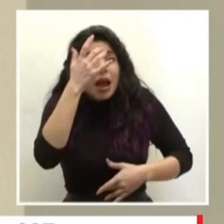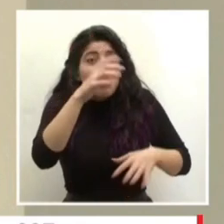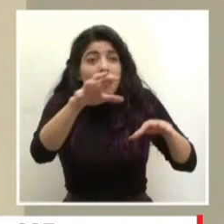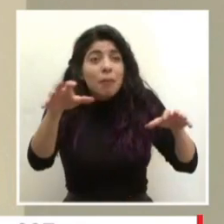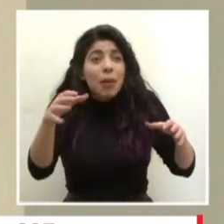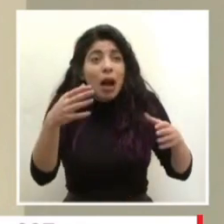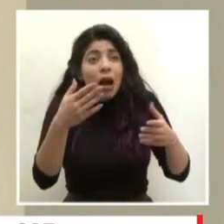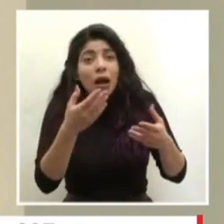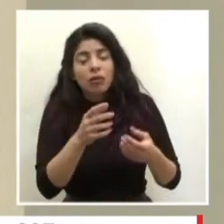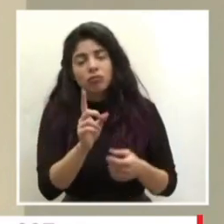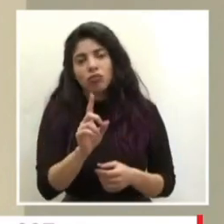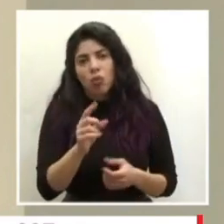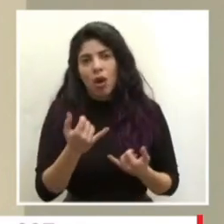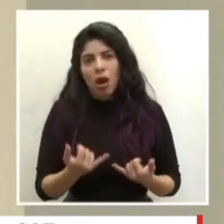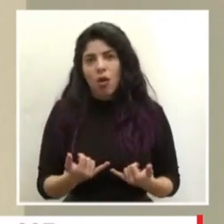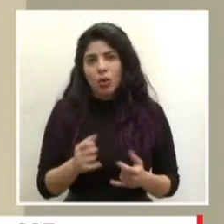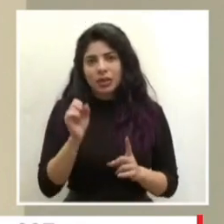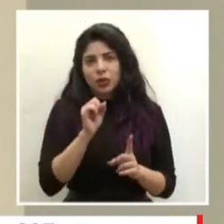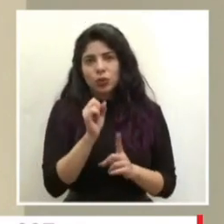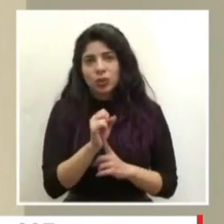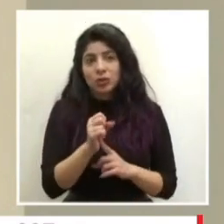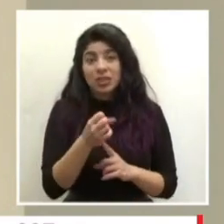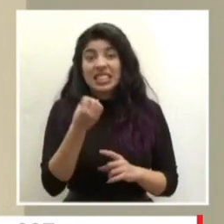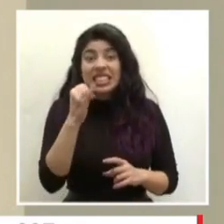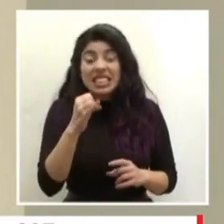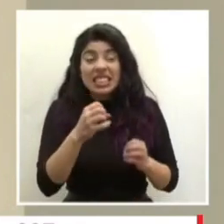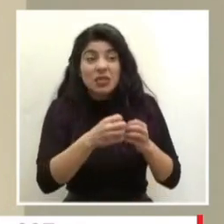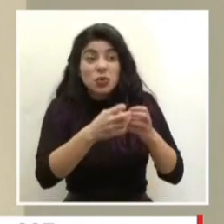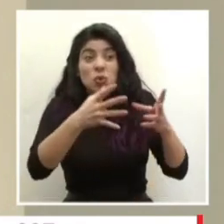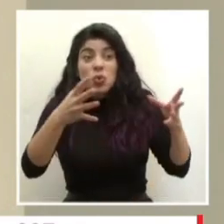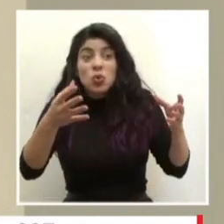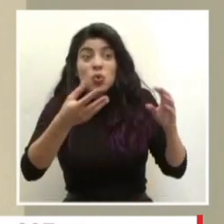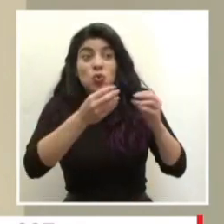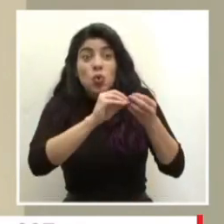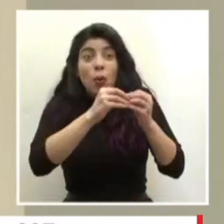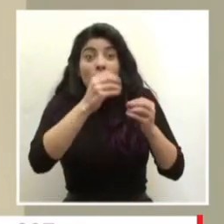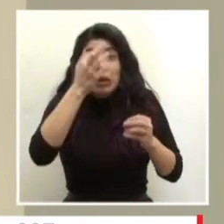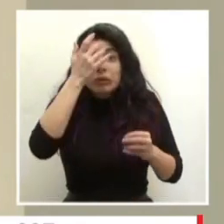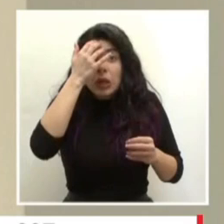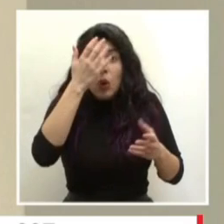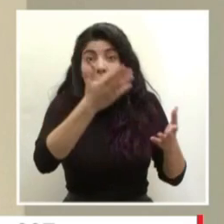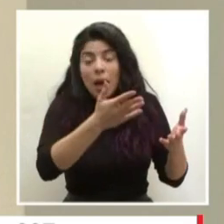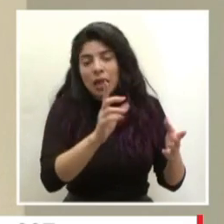país en una cantidad que ya sea alarmante justamente.